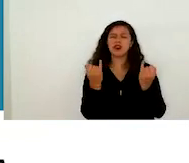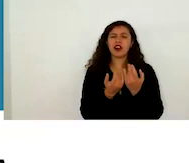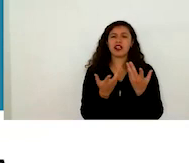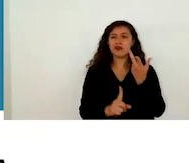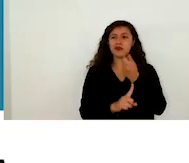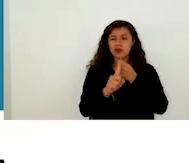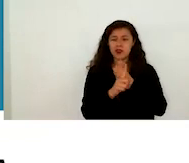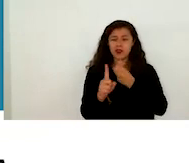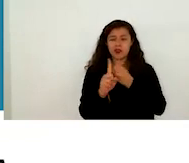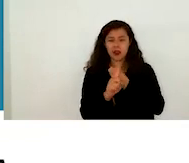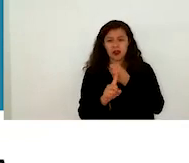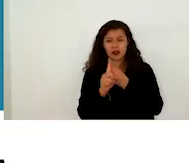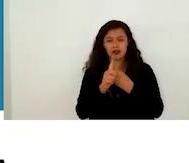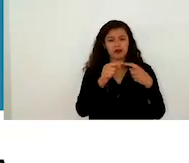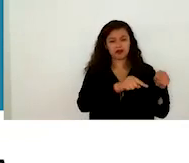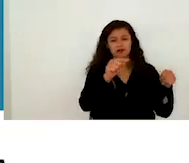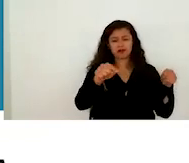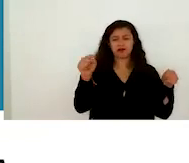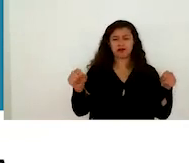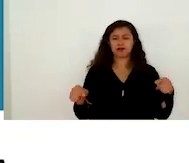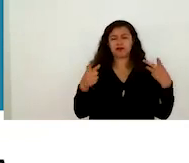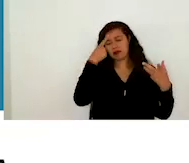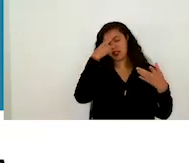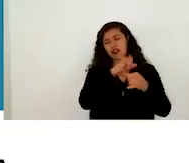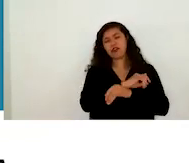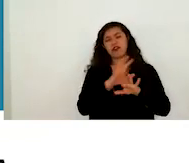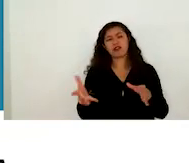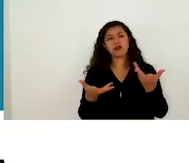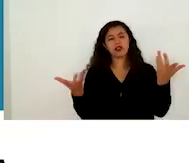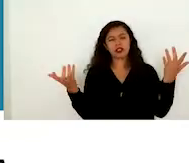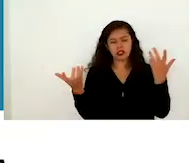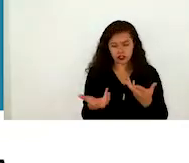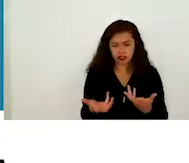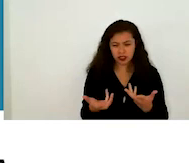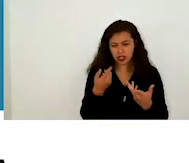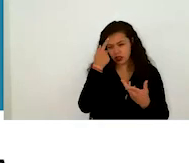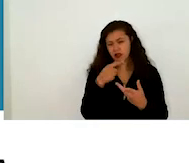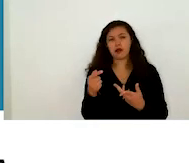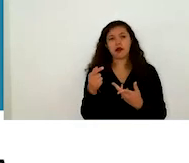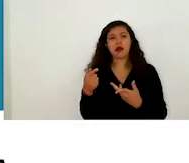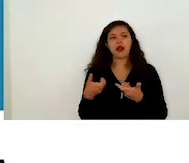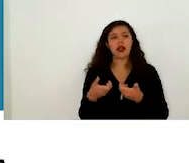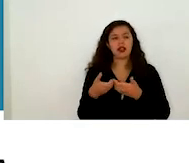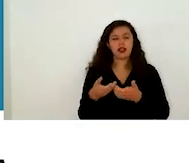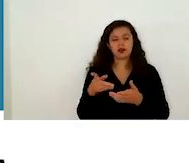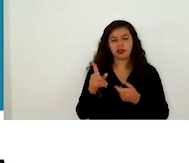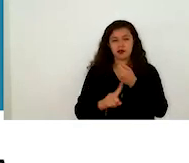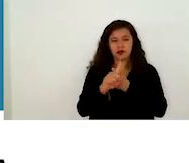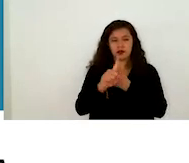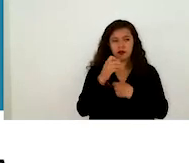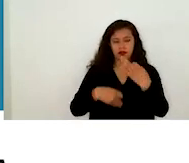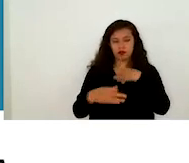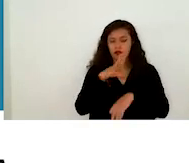entre los dos compañeros a distorsionar la información a este radio pasillo pero esto afecta a todos